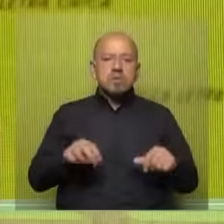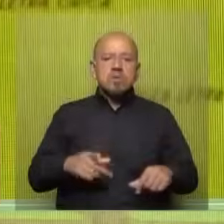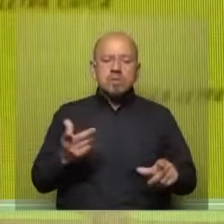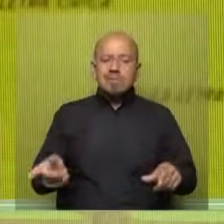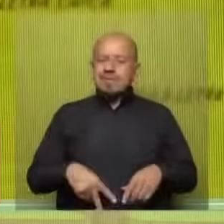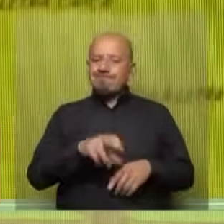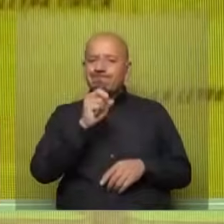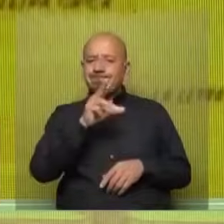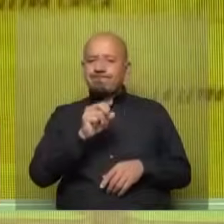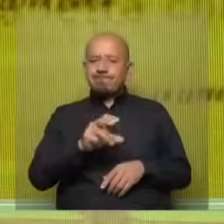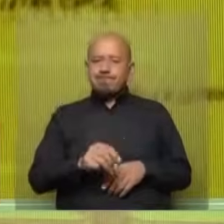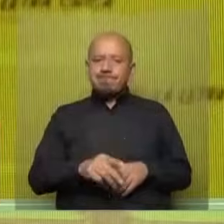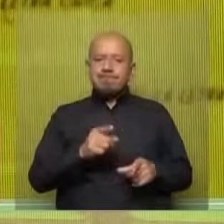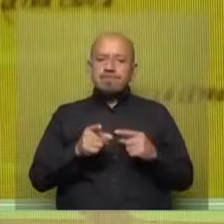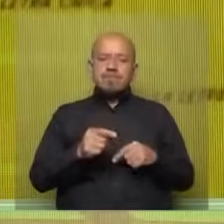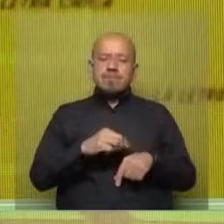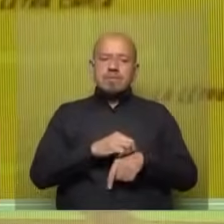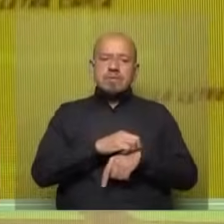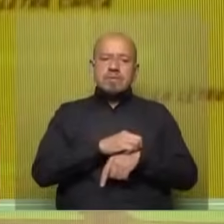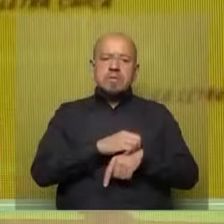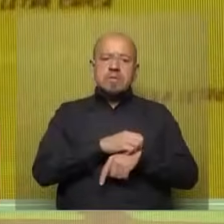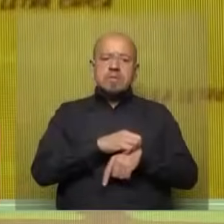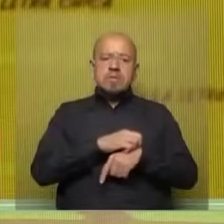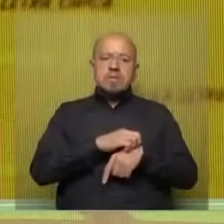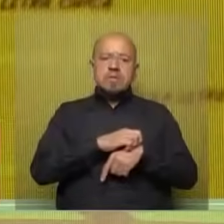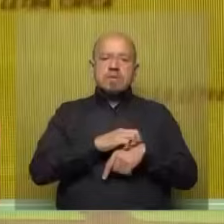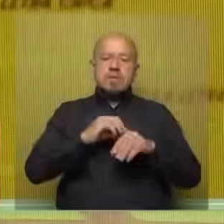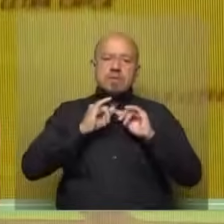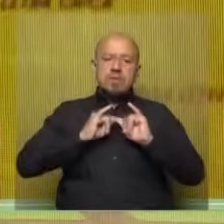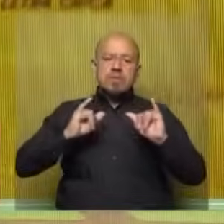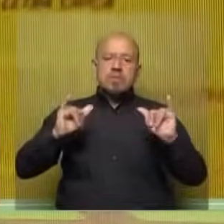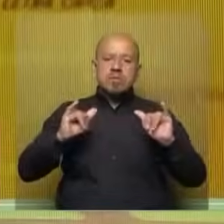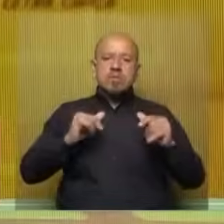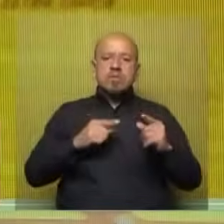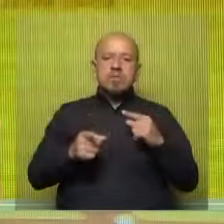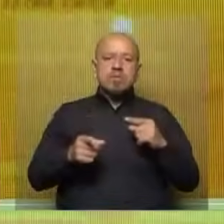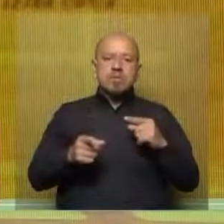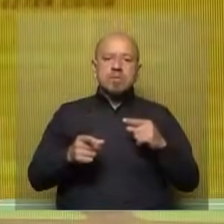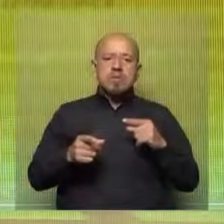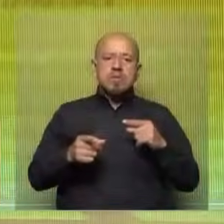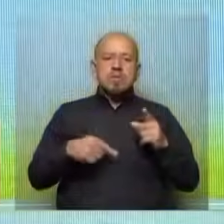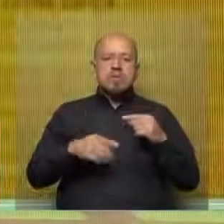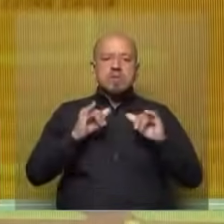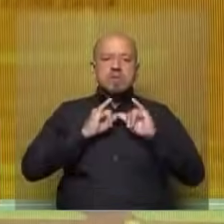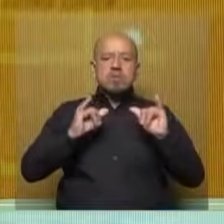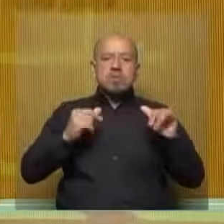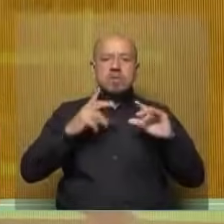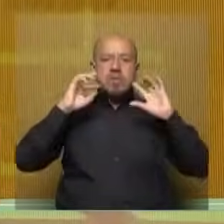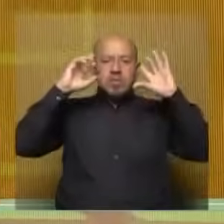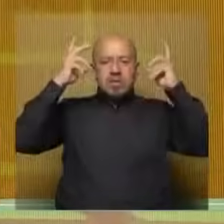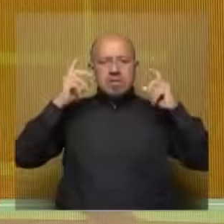agravio, ¿verdad? La línea de promover la irritabilidad, promover la